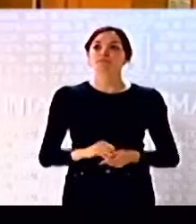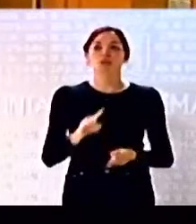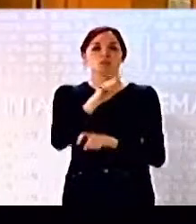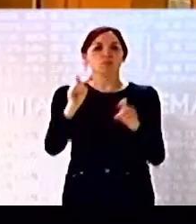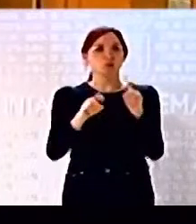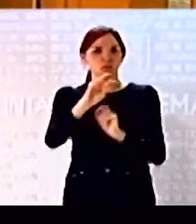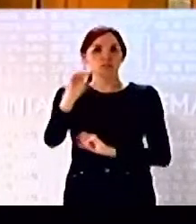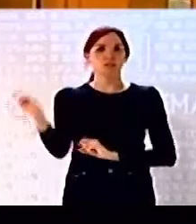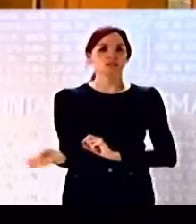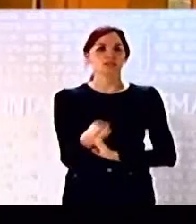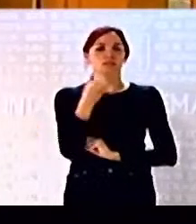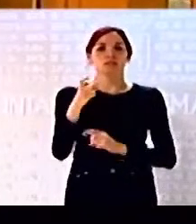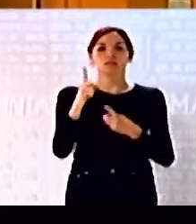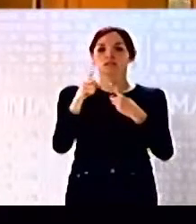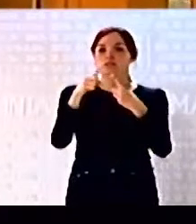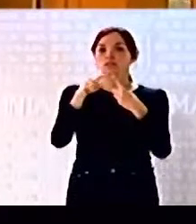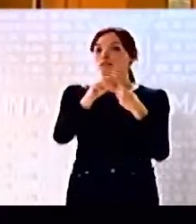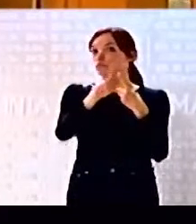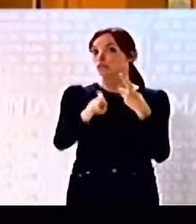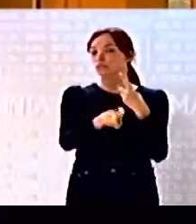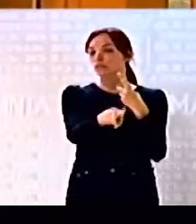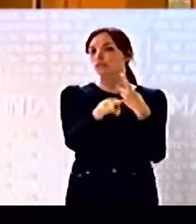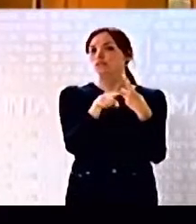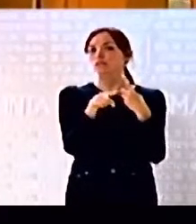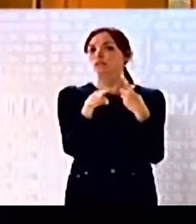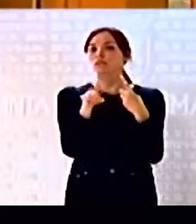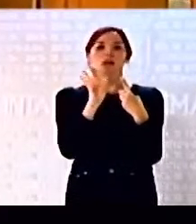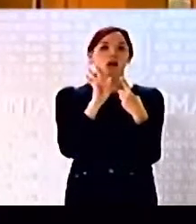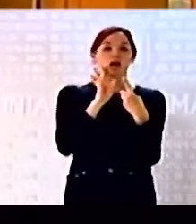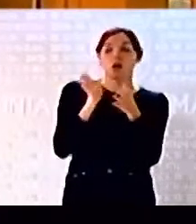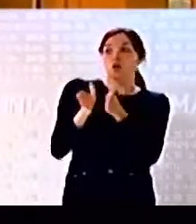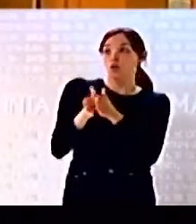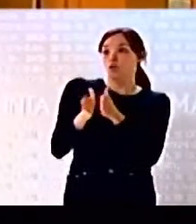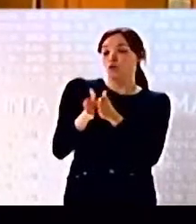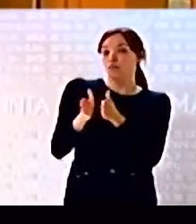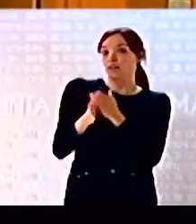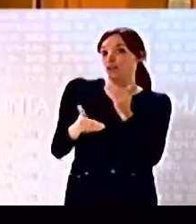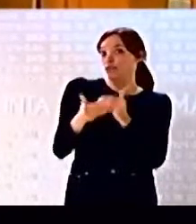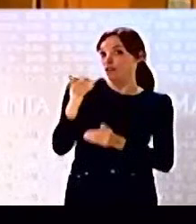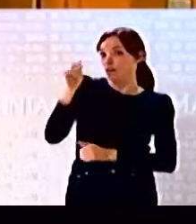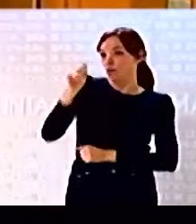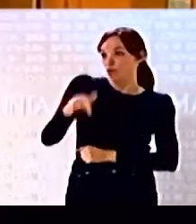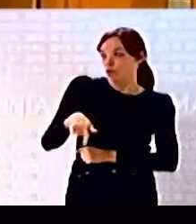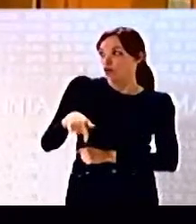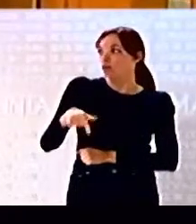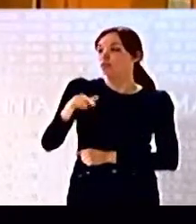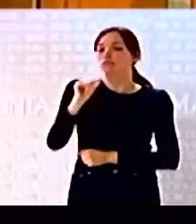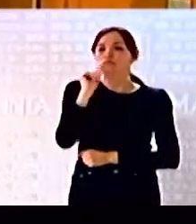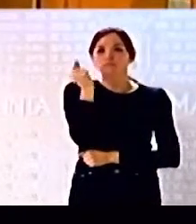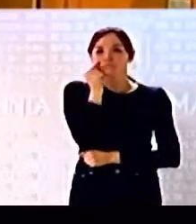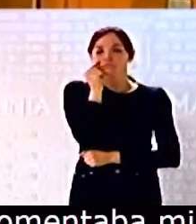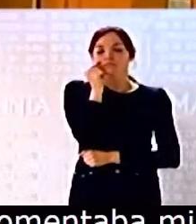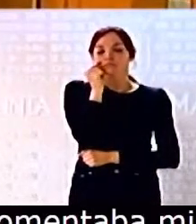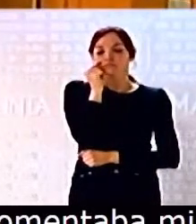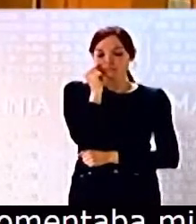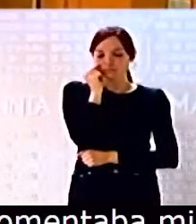cuestiones. Una sobre, bueno, al hilo de lo que comentaba mi compañero del diario Hoy, hoy hemos